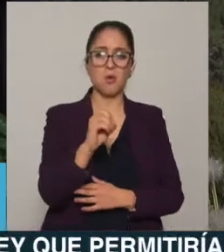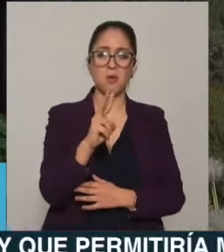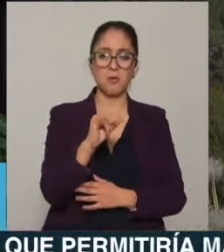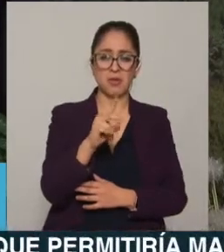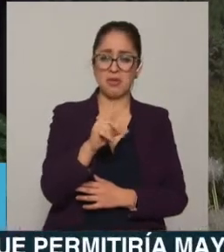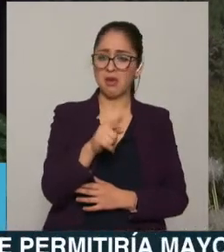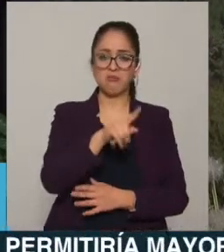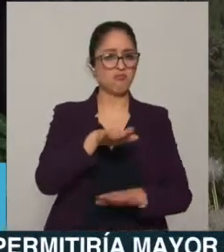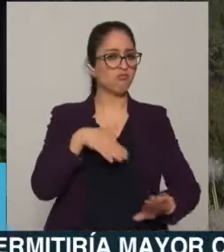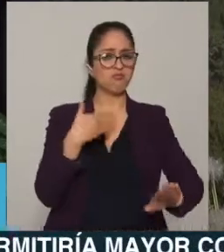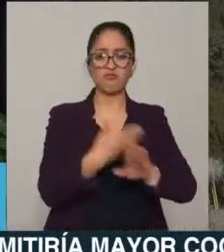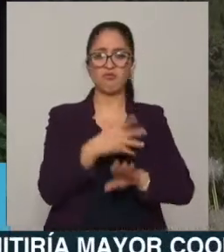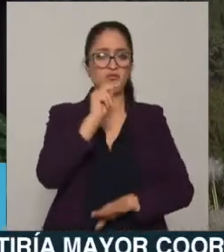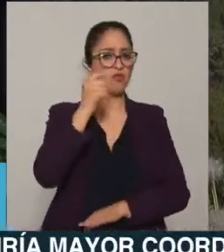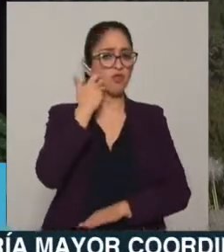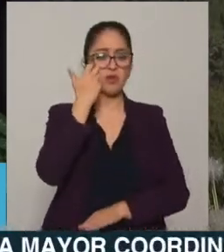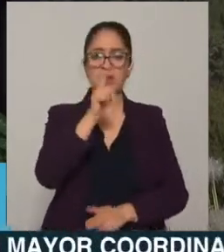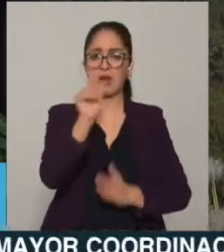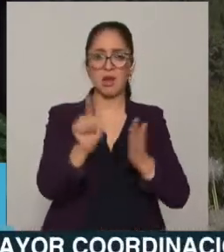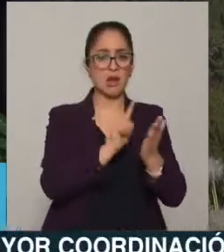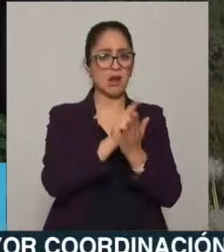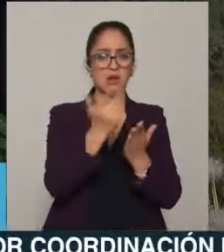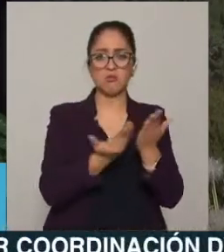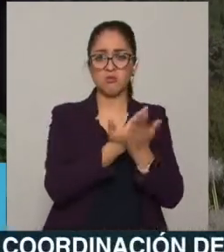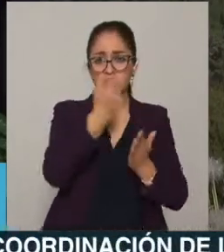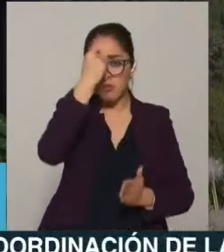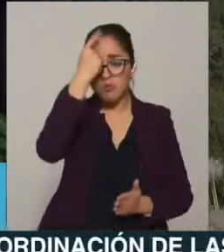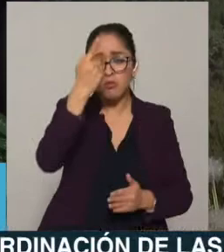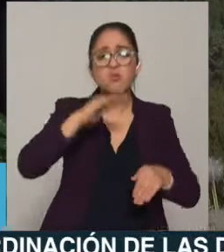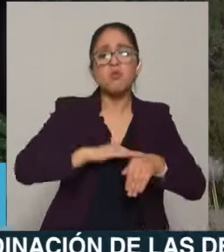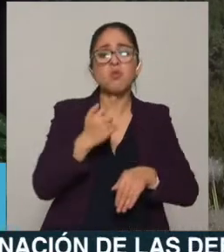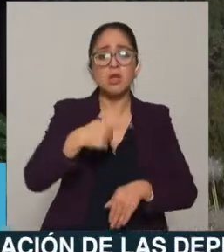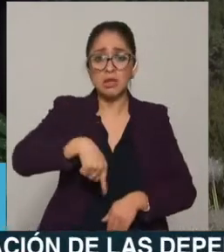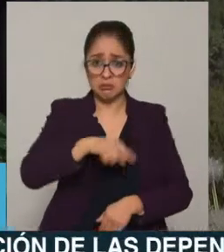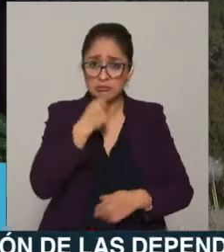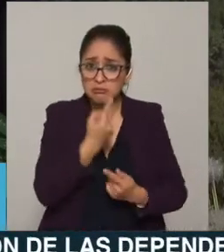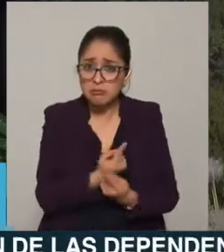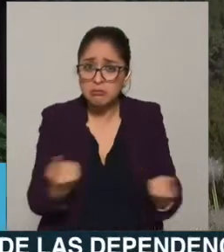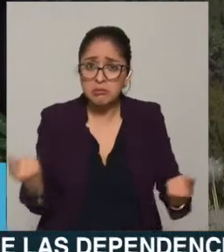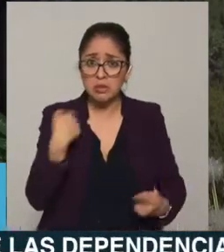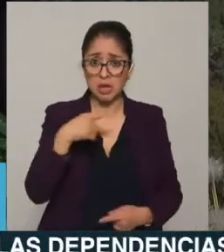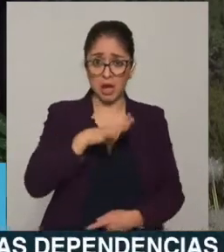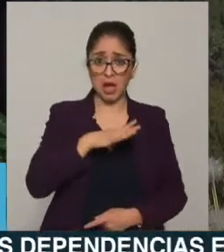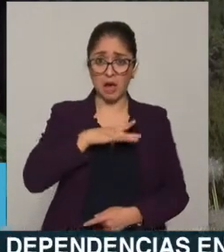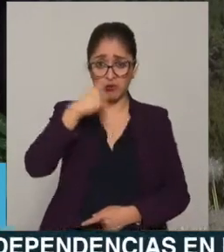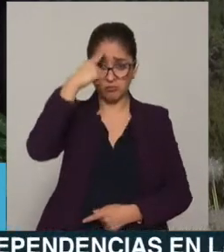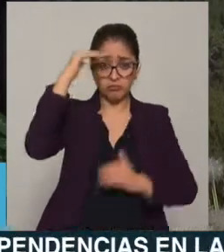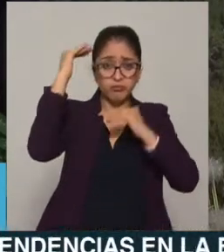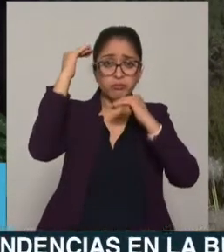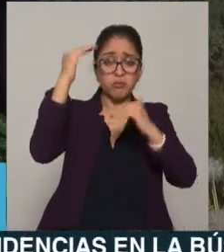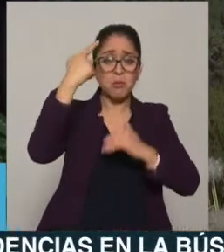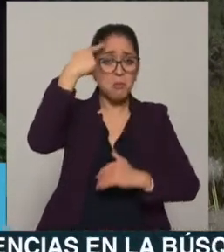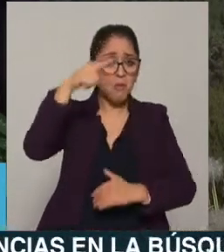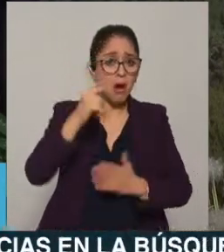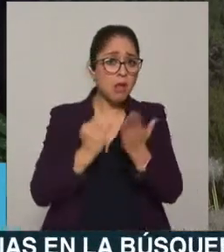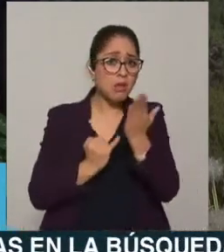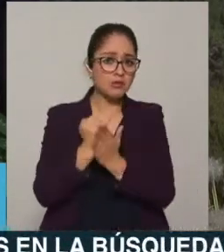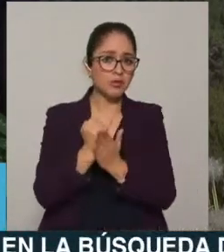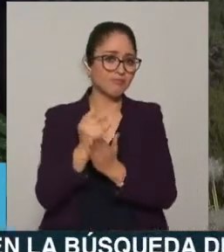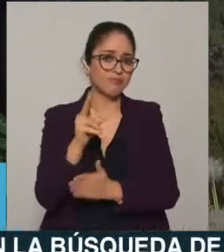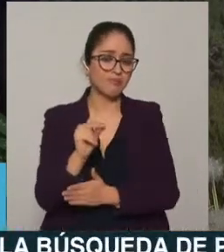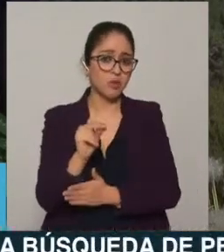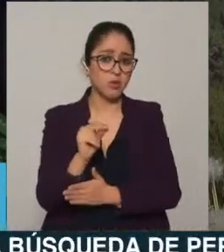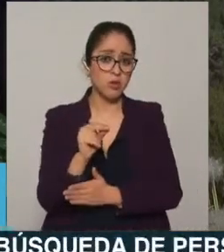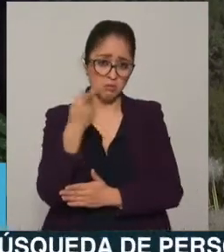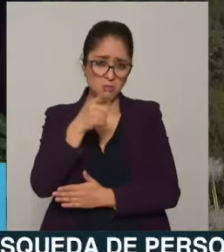contra de esta iniciativa de ley, ya que dicen pues los menores no están facultados para poder tomar una decisión como esta. ¿Ustedes se han allegado a grupos